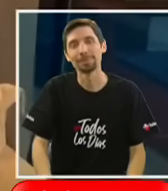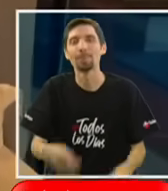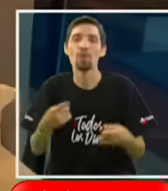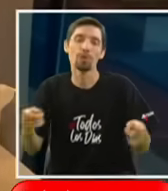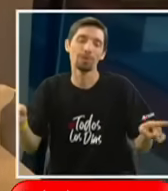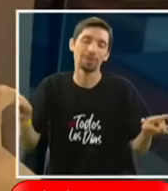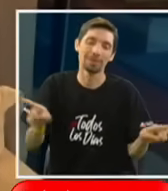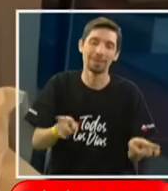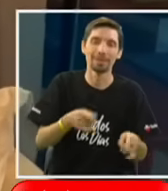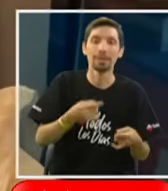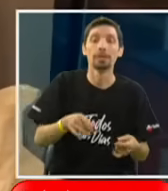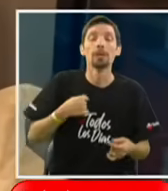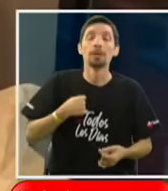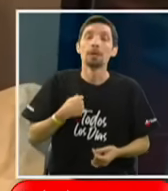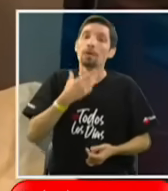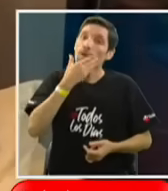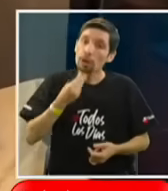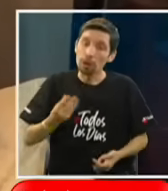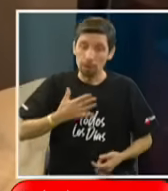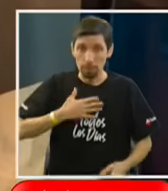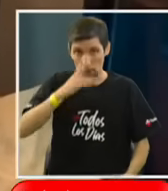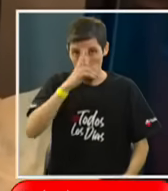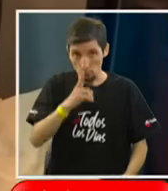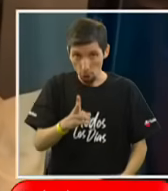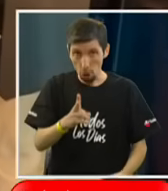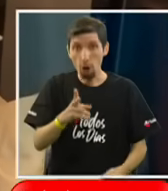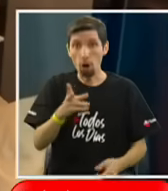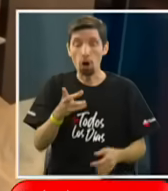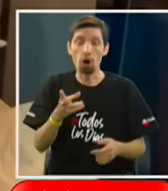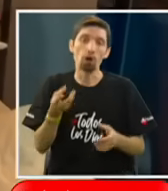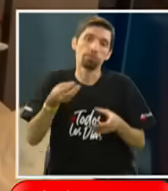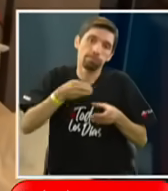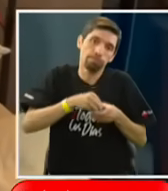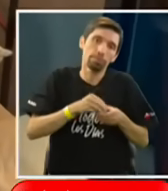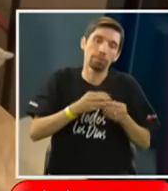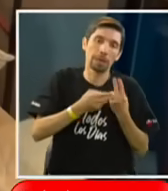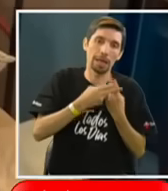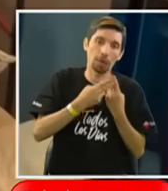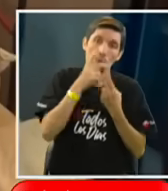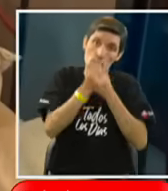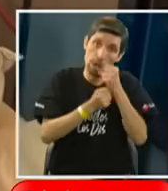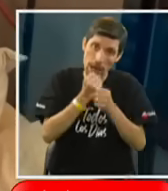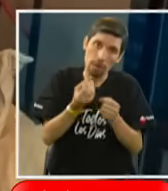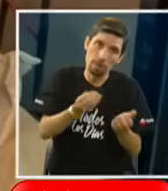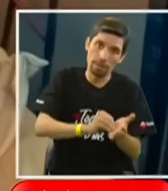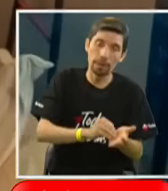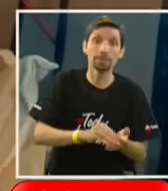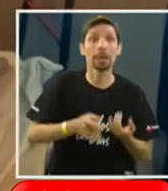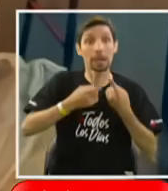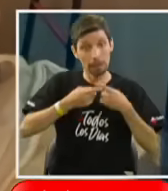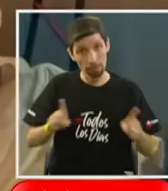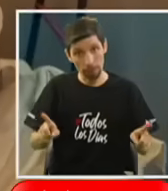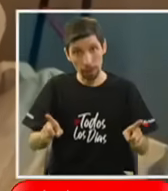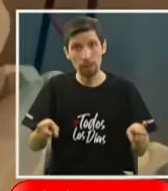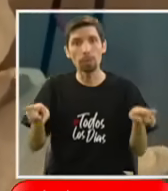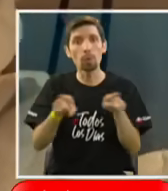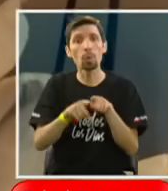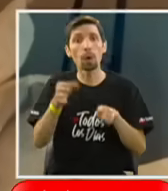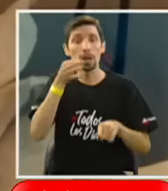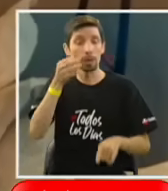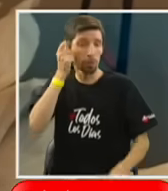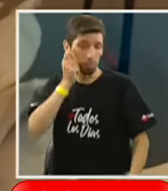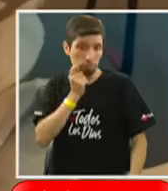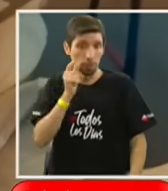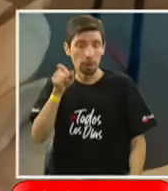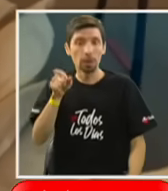lindo. Oye, mira, un honor estar en la Teletón un año más. Es diferente, pero como dice don Francisco, es una